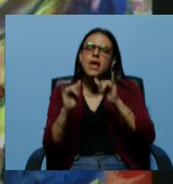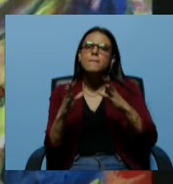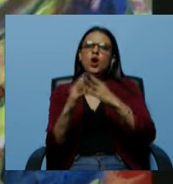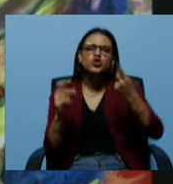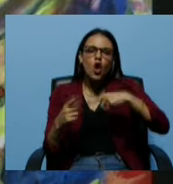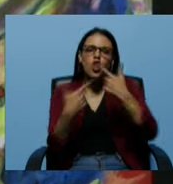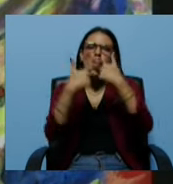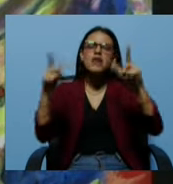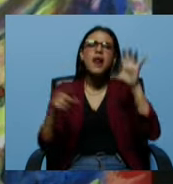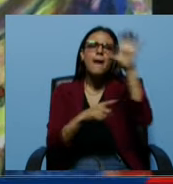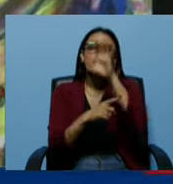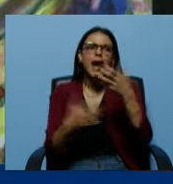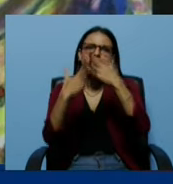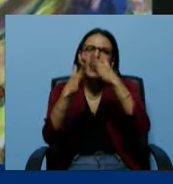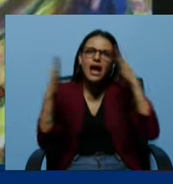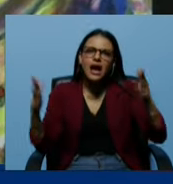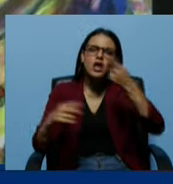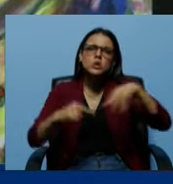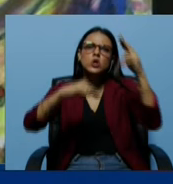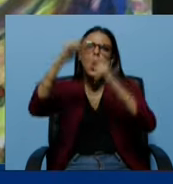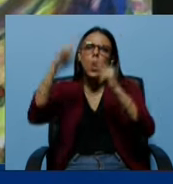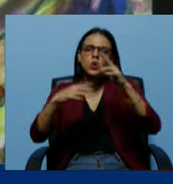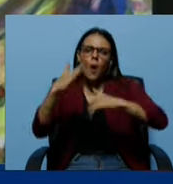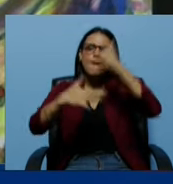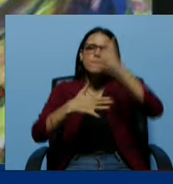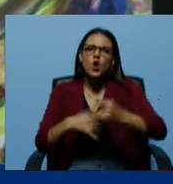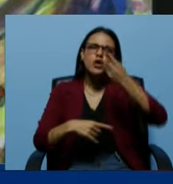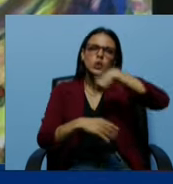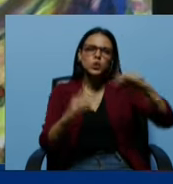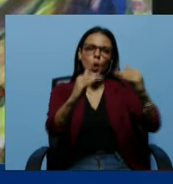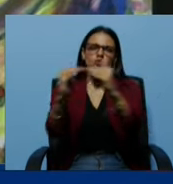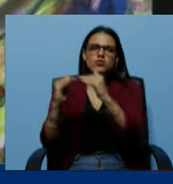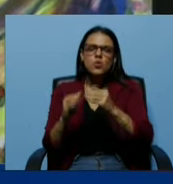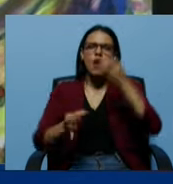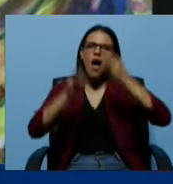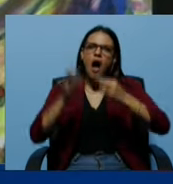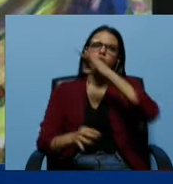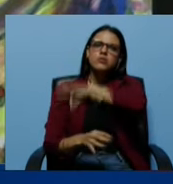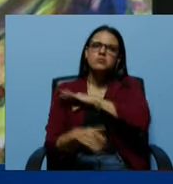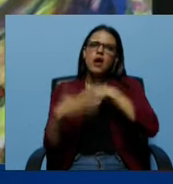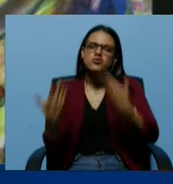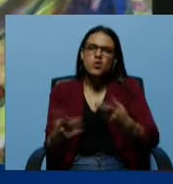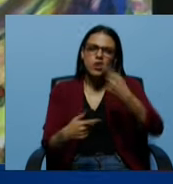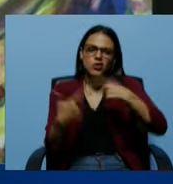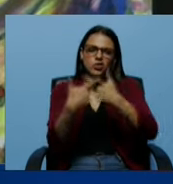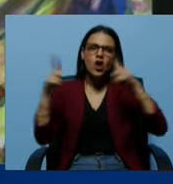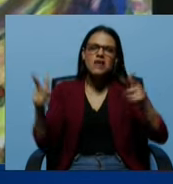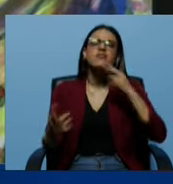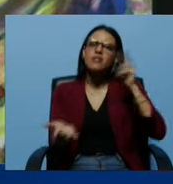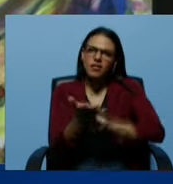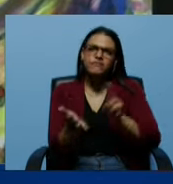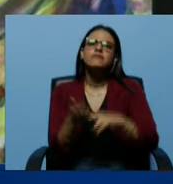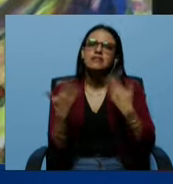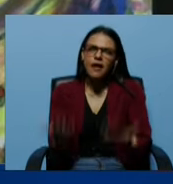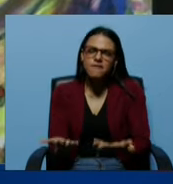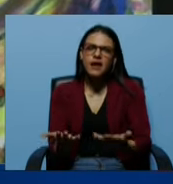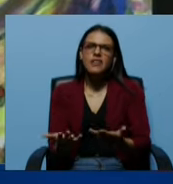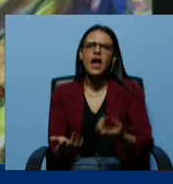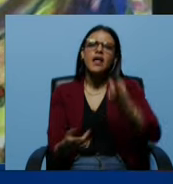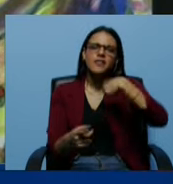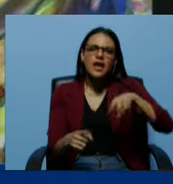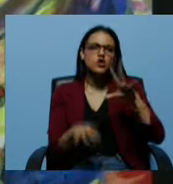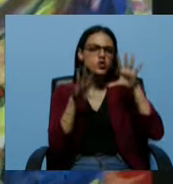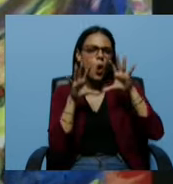grande, de la construcción de proyectos de igualdad, de justicia social, de libertad verdadera, de la